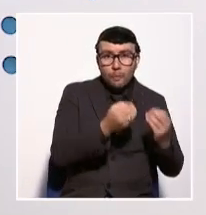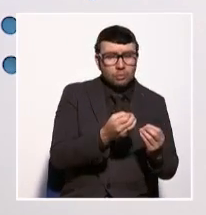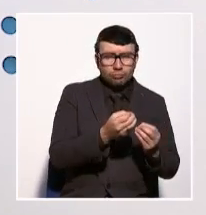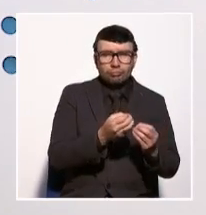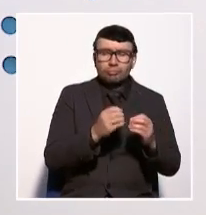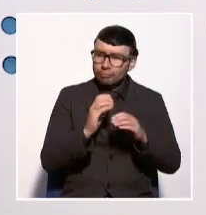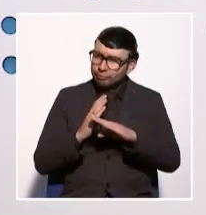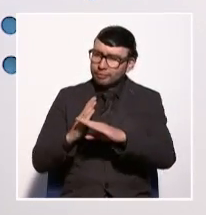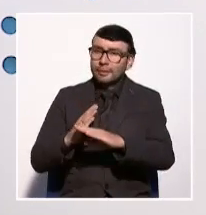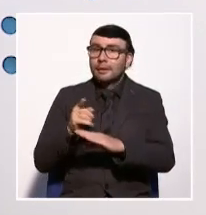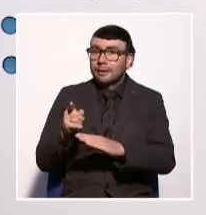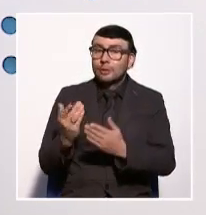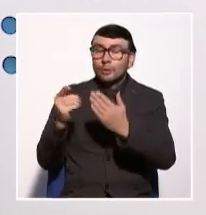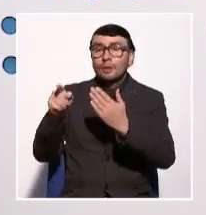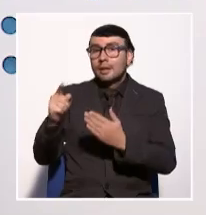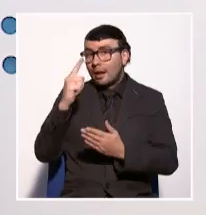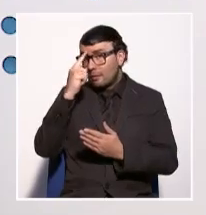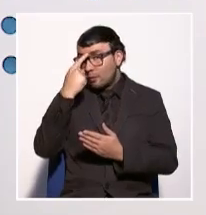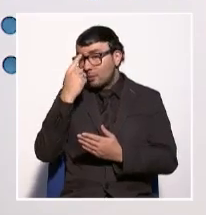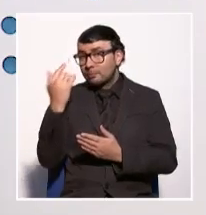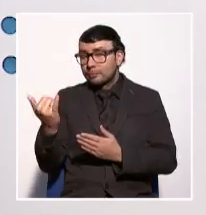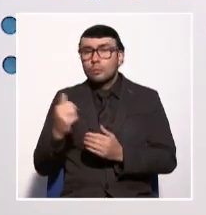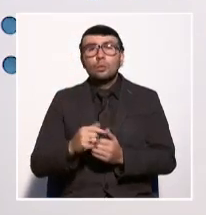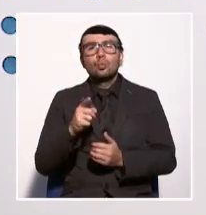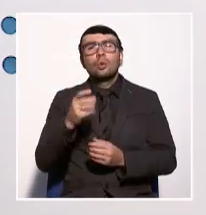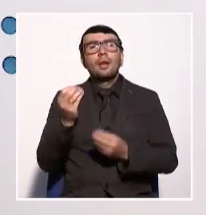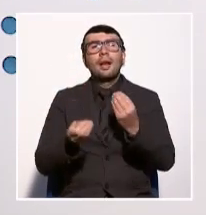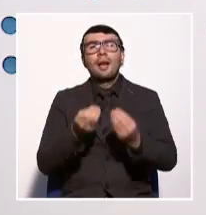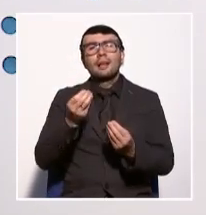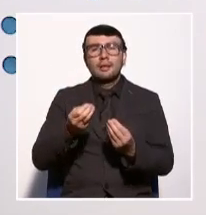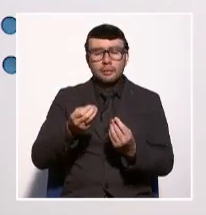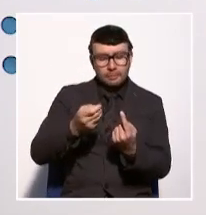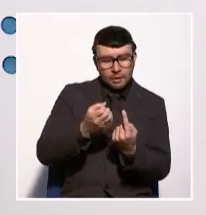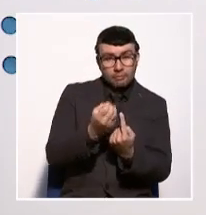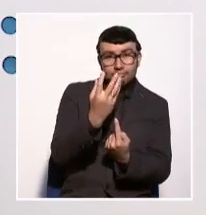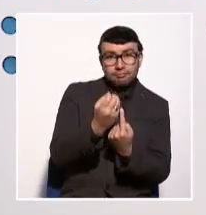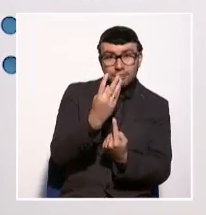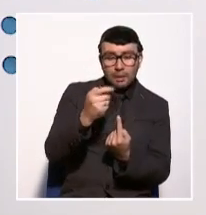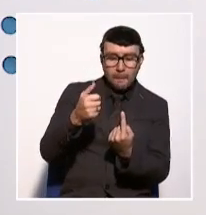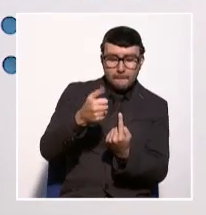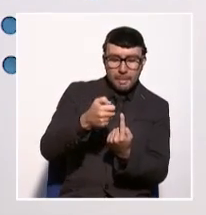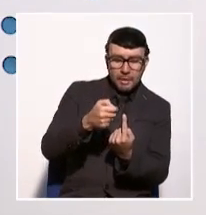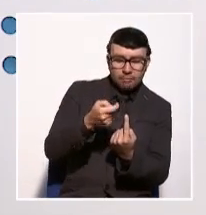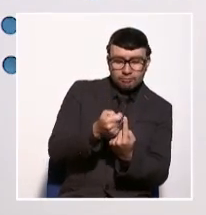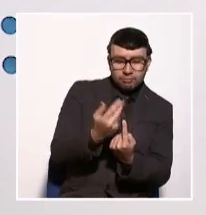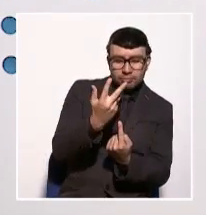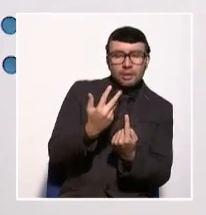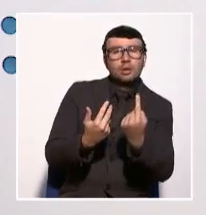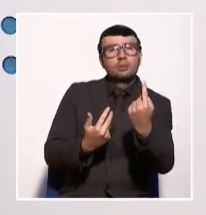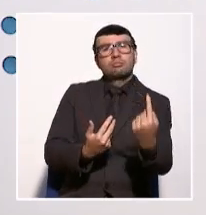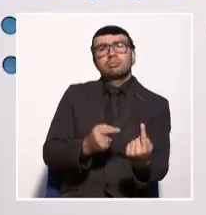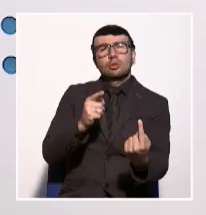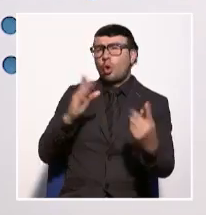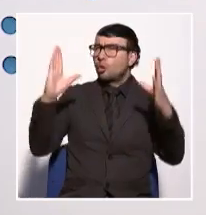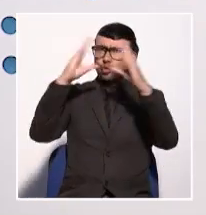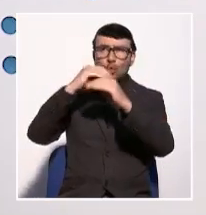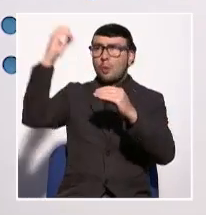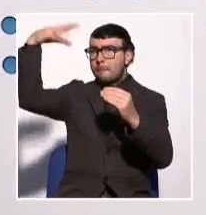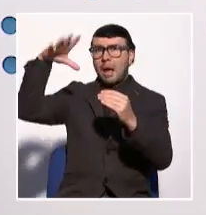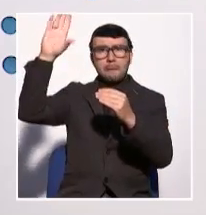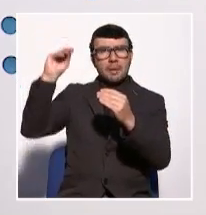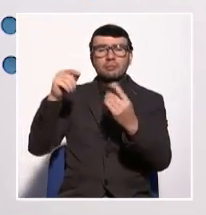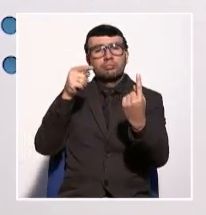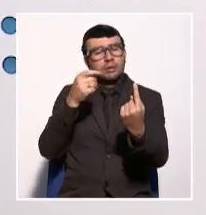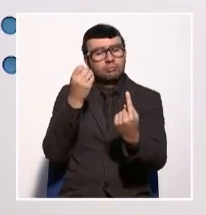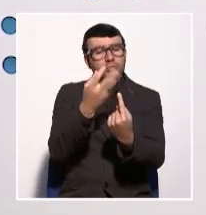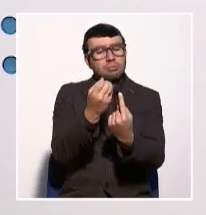técnica ayurveda ustedes van a aprender una vela en el en el cuarto oscuro y van a mirar la